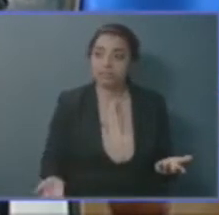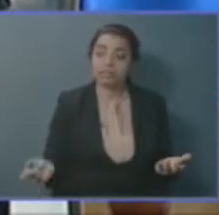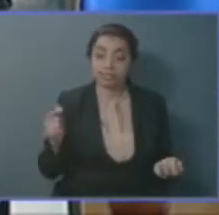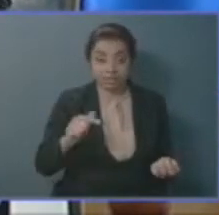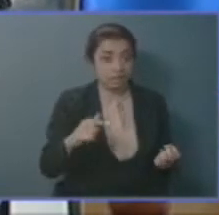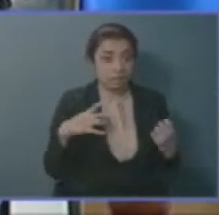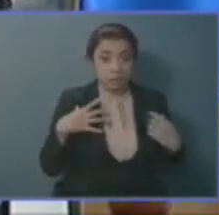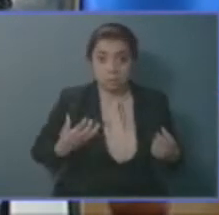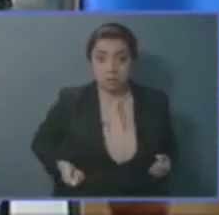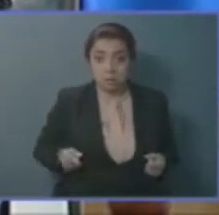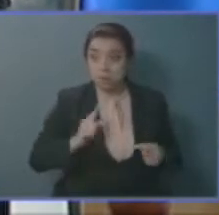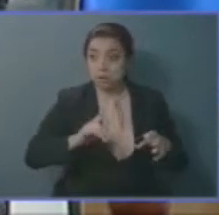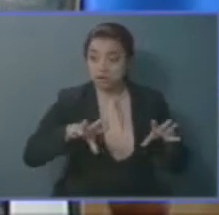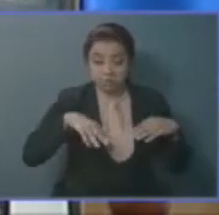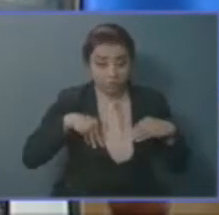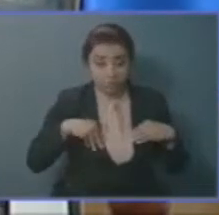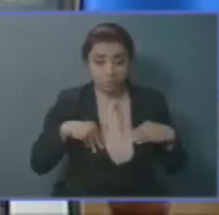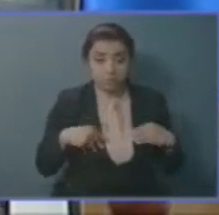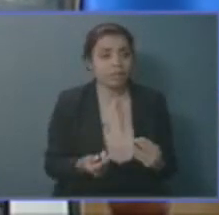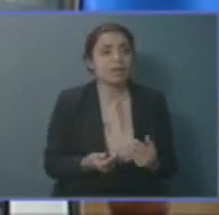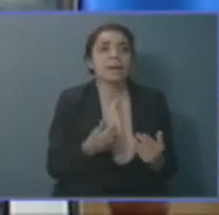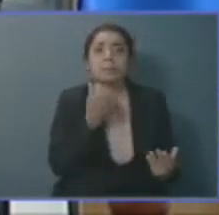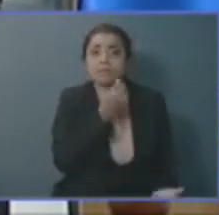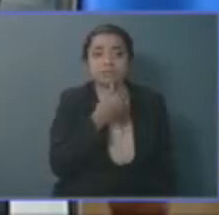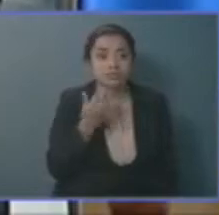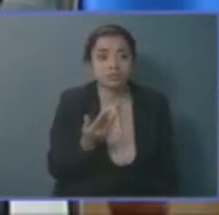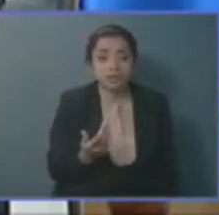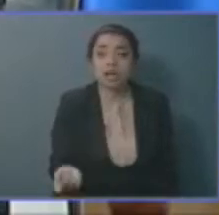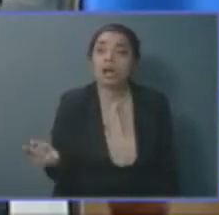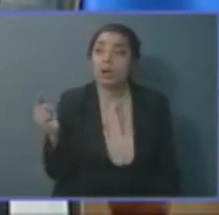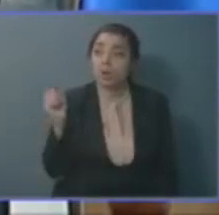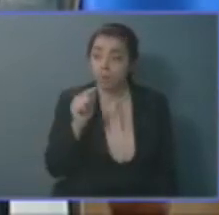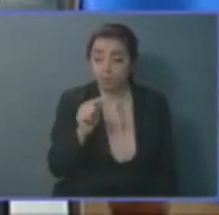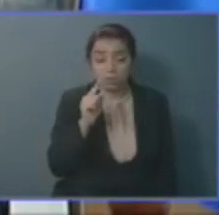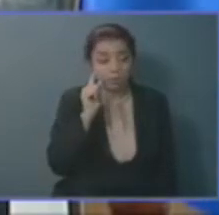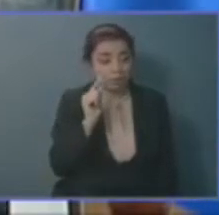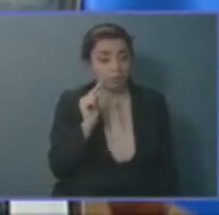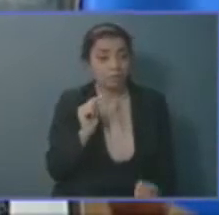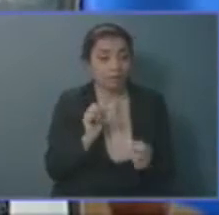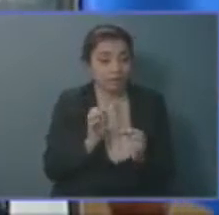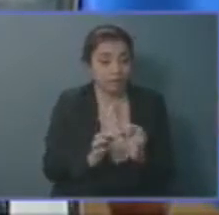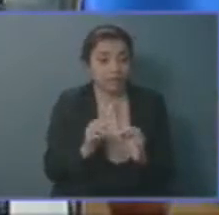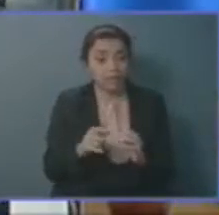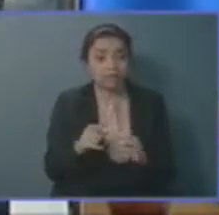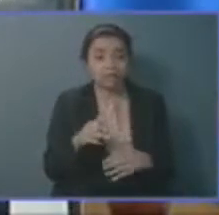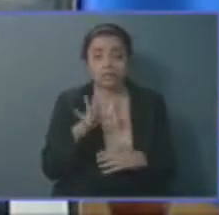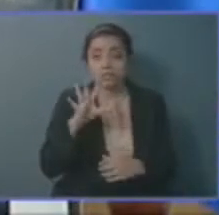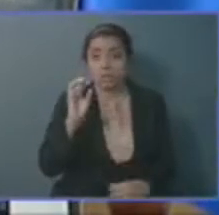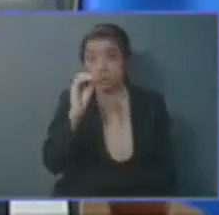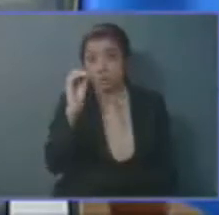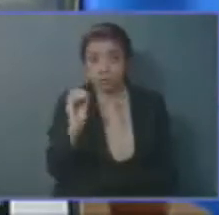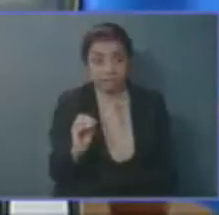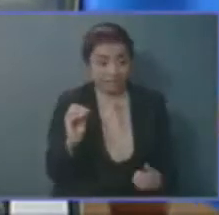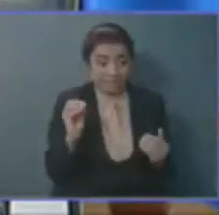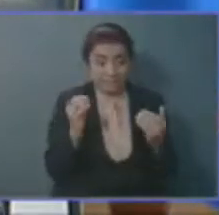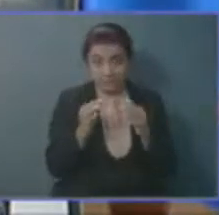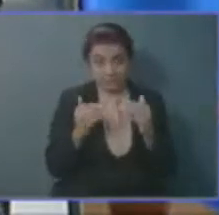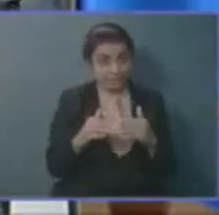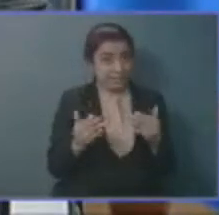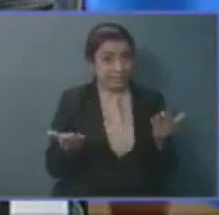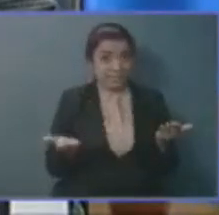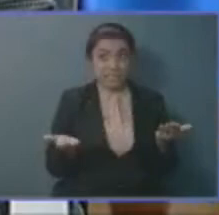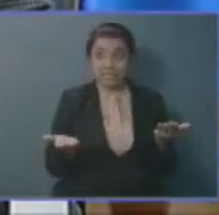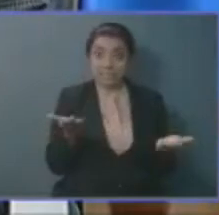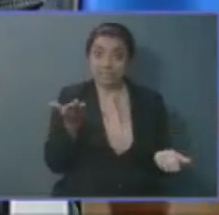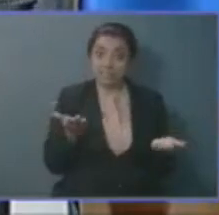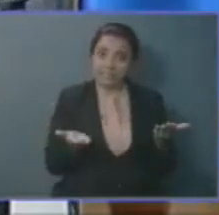no lo aceptó. Pero ¿qué es lo que ocurre? Aunque era una de las pequeñas diferencias dentro de ese 5% que nos distanciaba entre